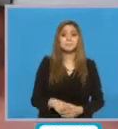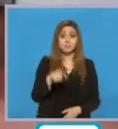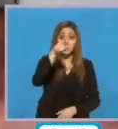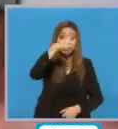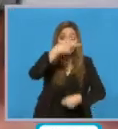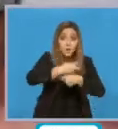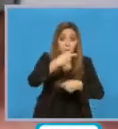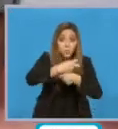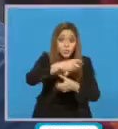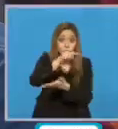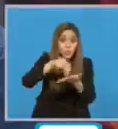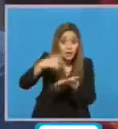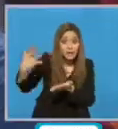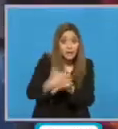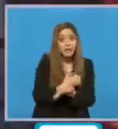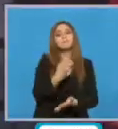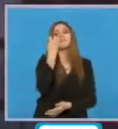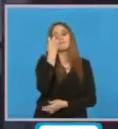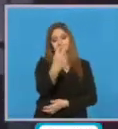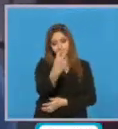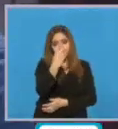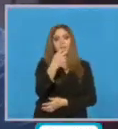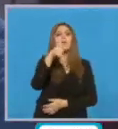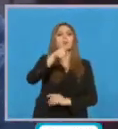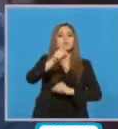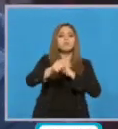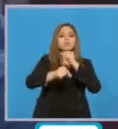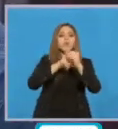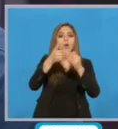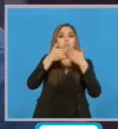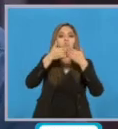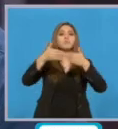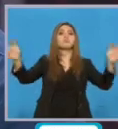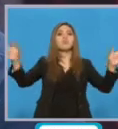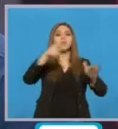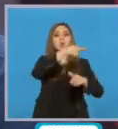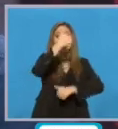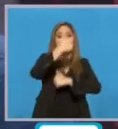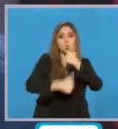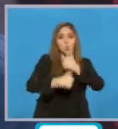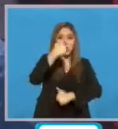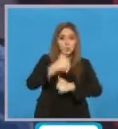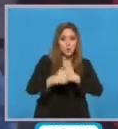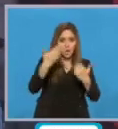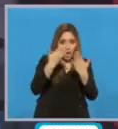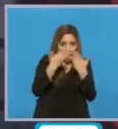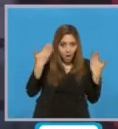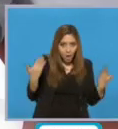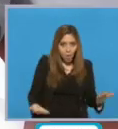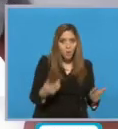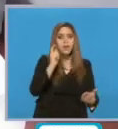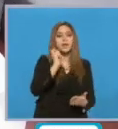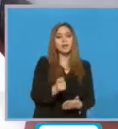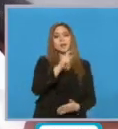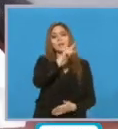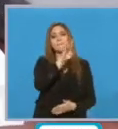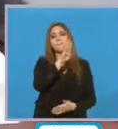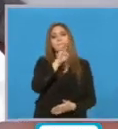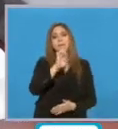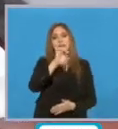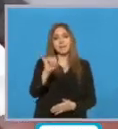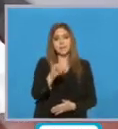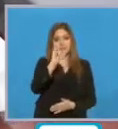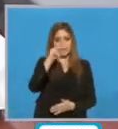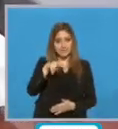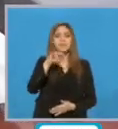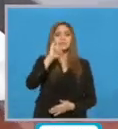es. Y esto les permitió, por supuesto, abrirle las puertas para ahora concursar en este campeonato en Beijing. Así ¿sí? es, en el